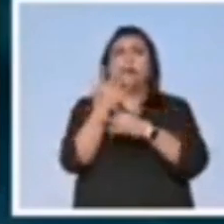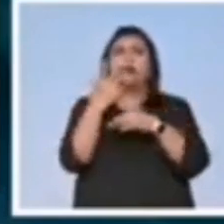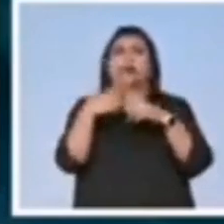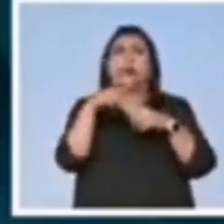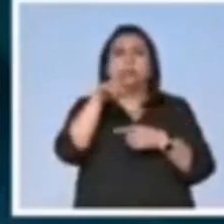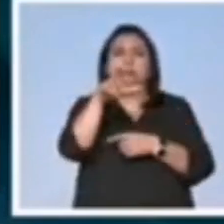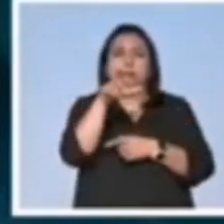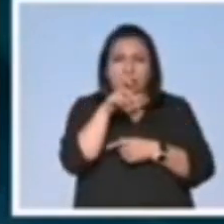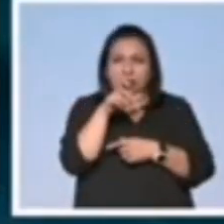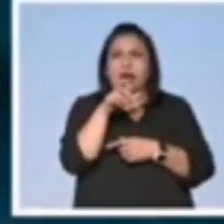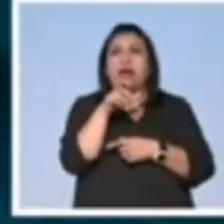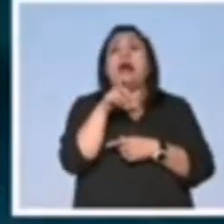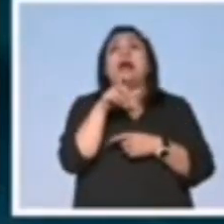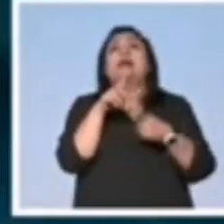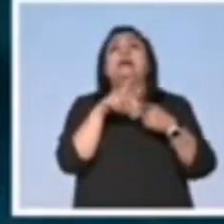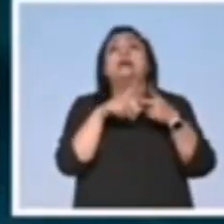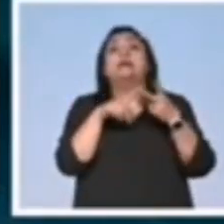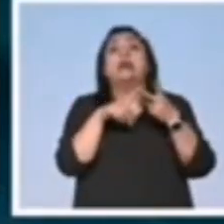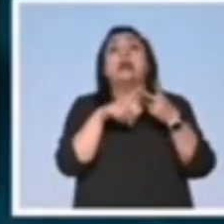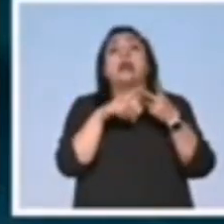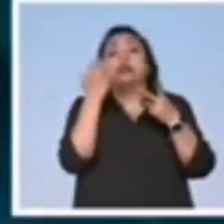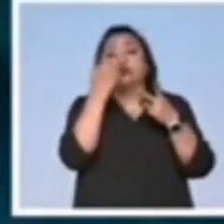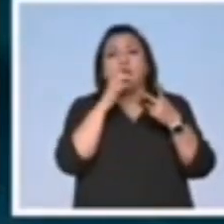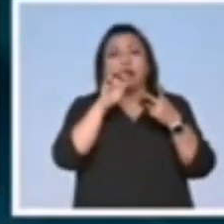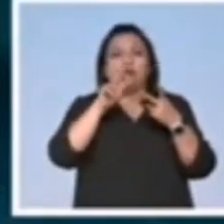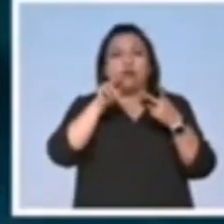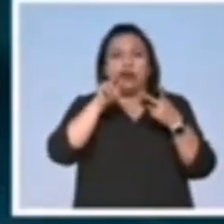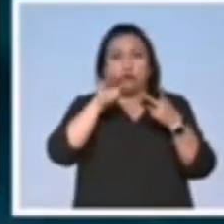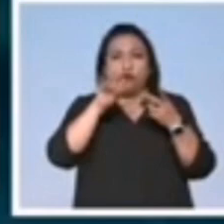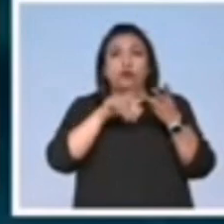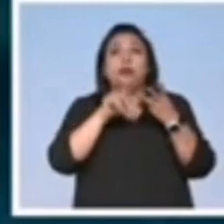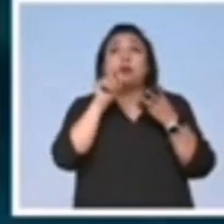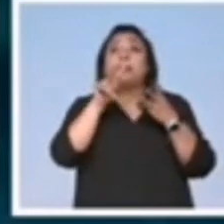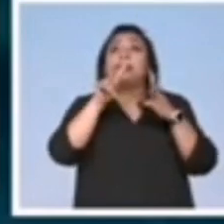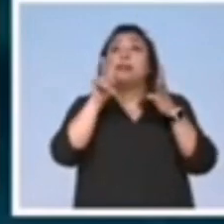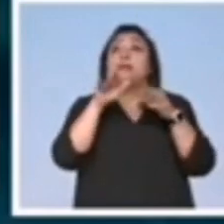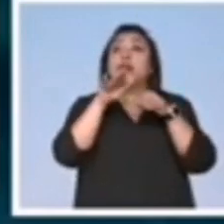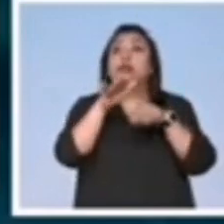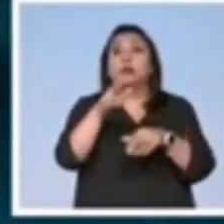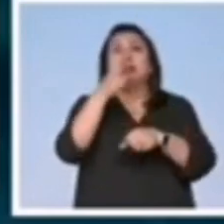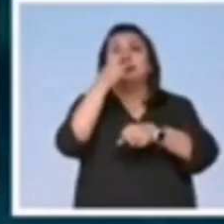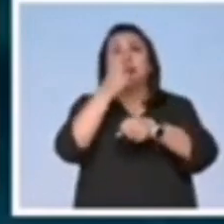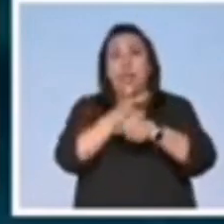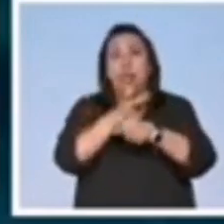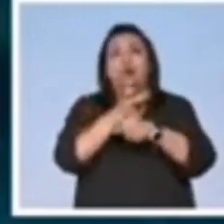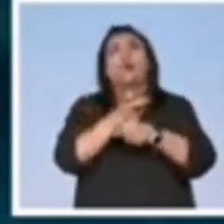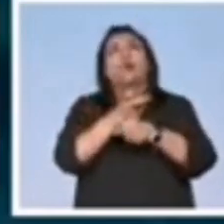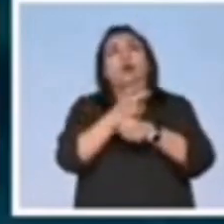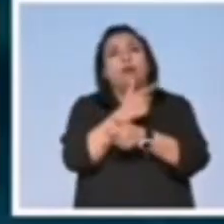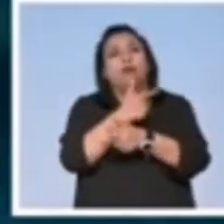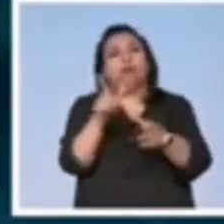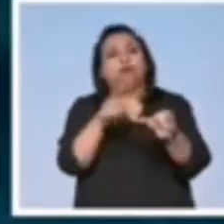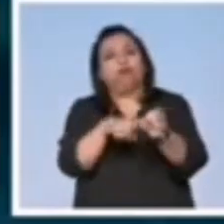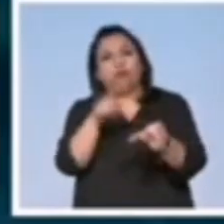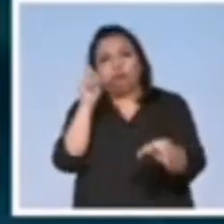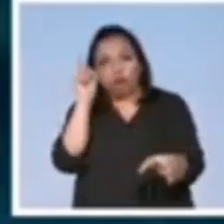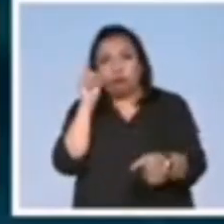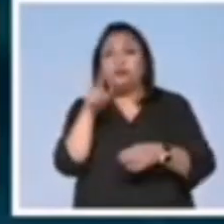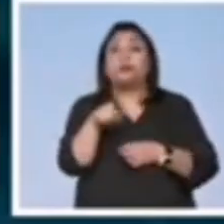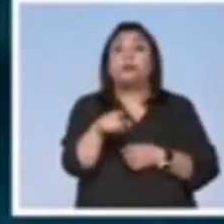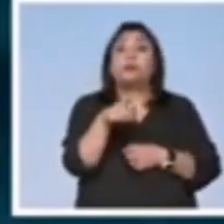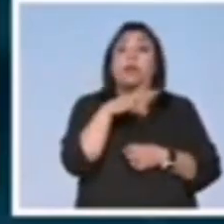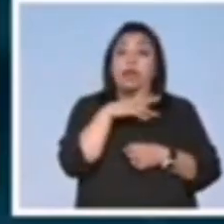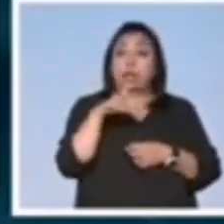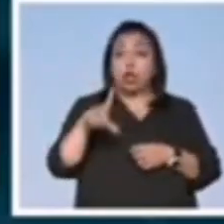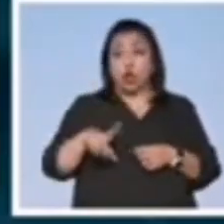lo postulado por la Escuela de Frankfurt, pero sobre todo se habla sobre la segunda emancipación. Tenemos gobiernos